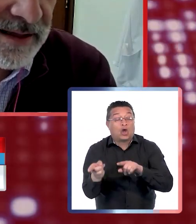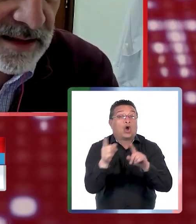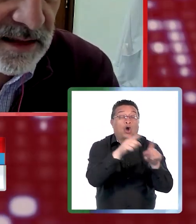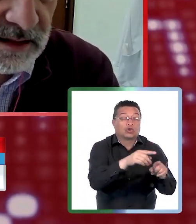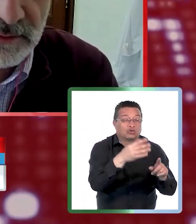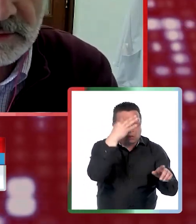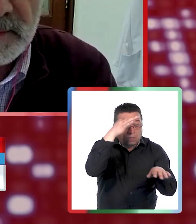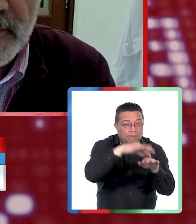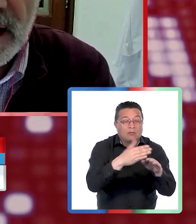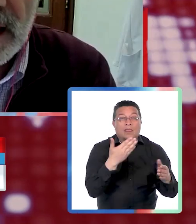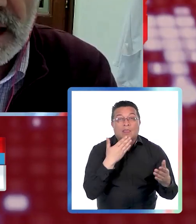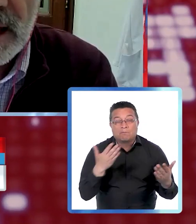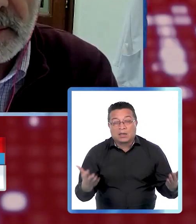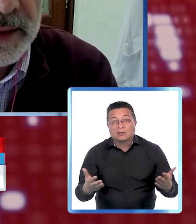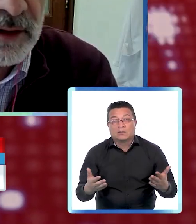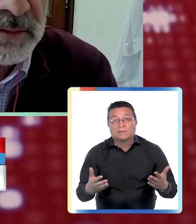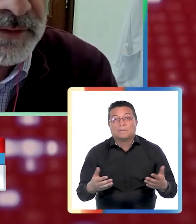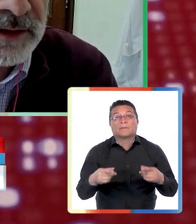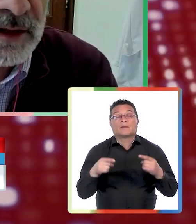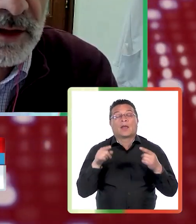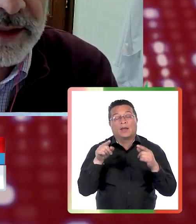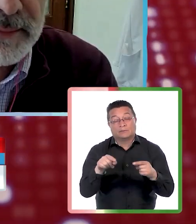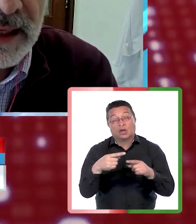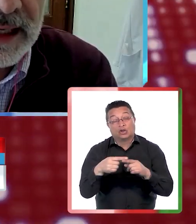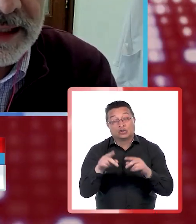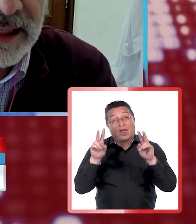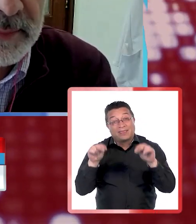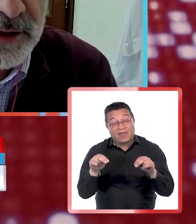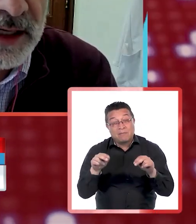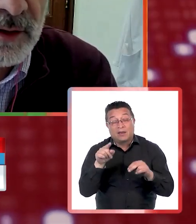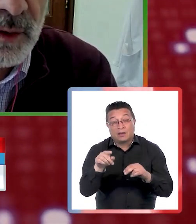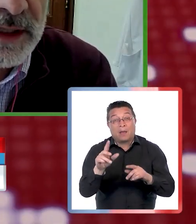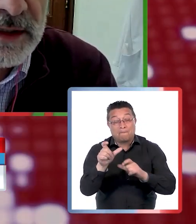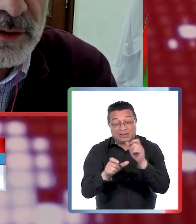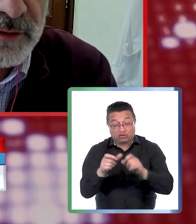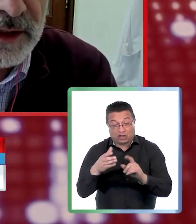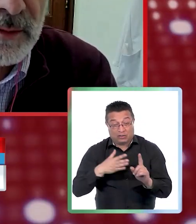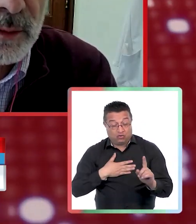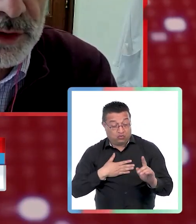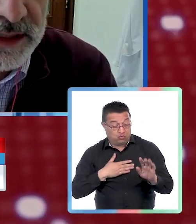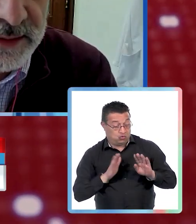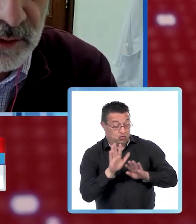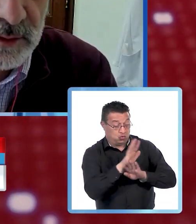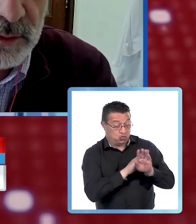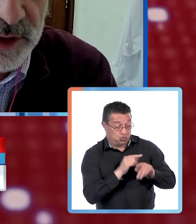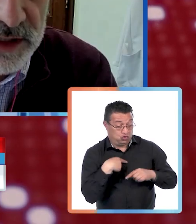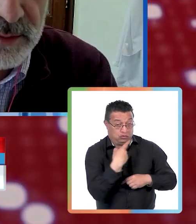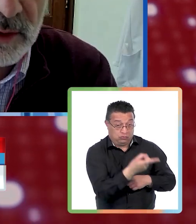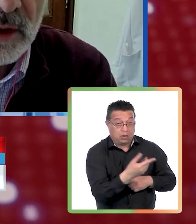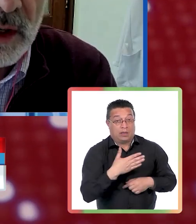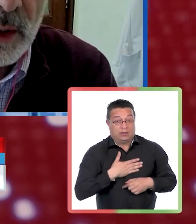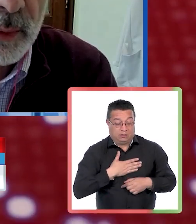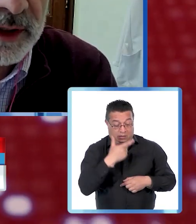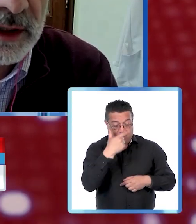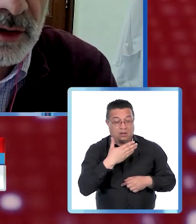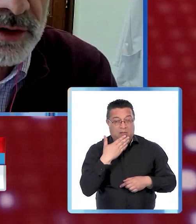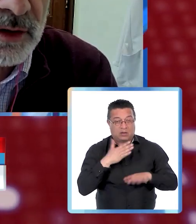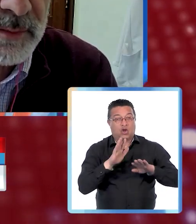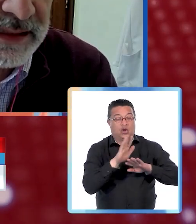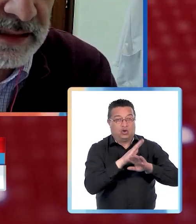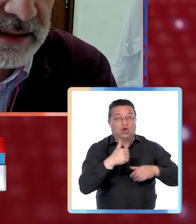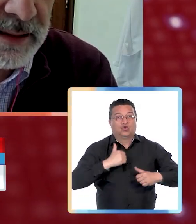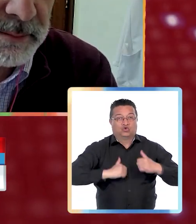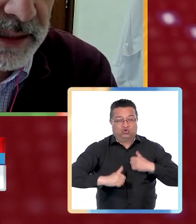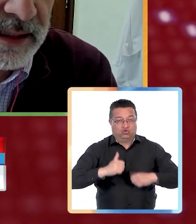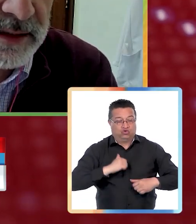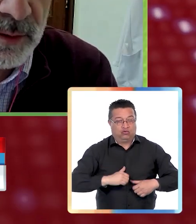cuidando dementes, ¿no? Pero volviendo al otro tema, las personas que lo cuidan sufren muchísimo, muchísimo, porque no